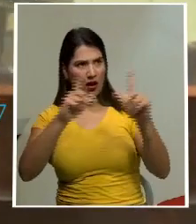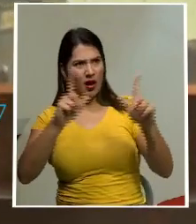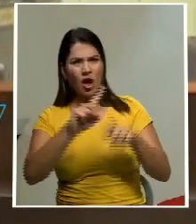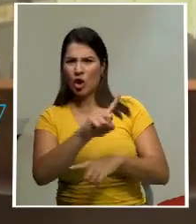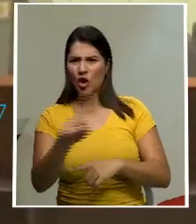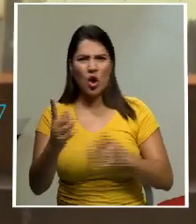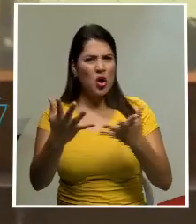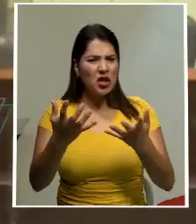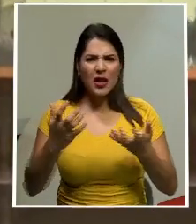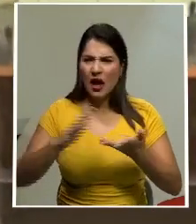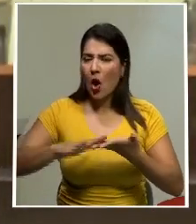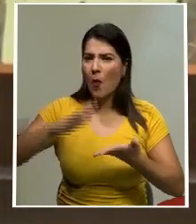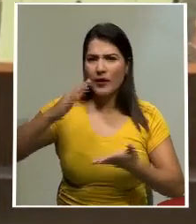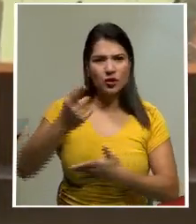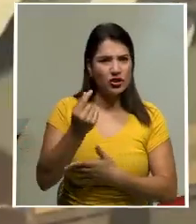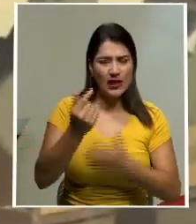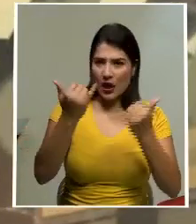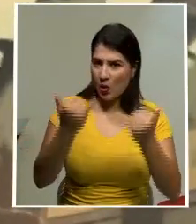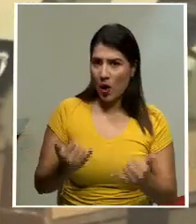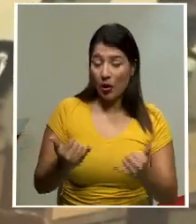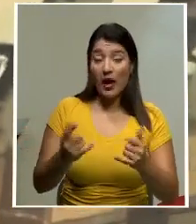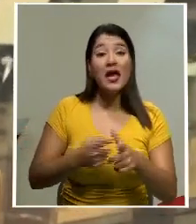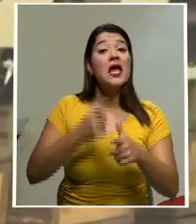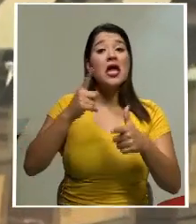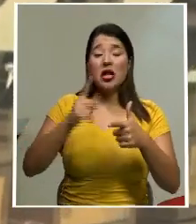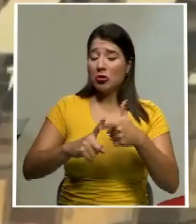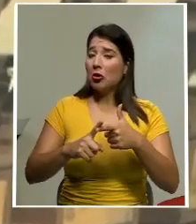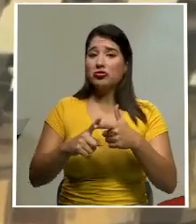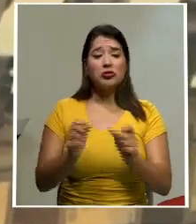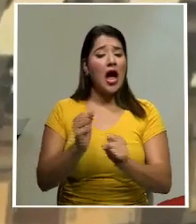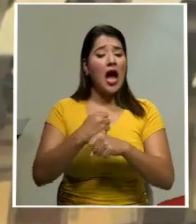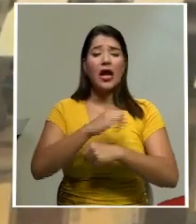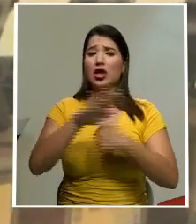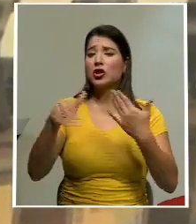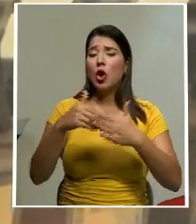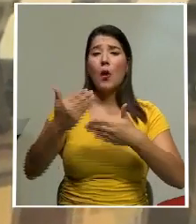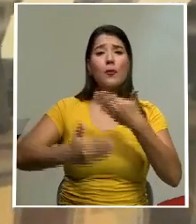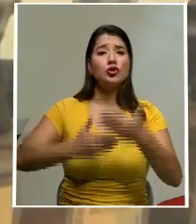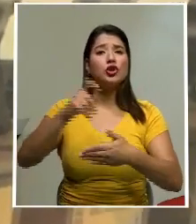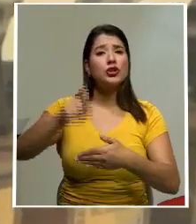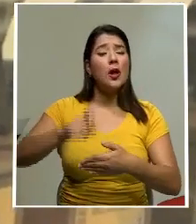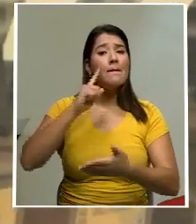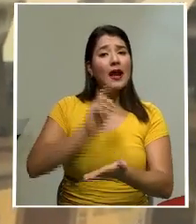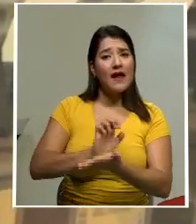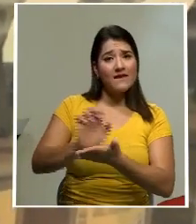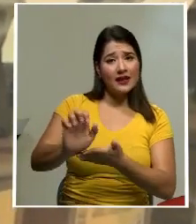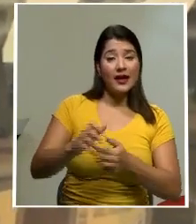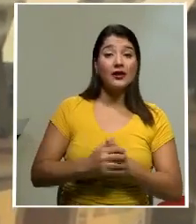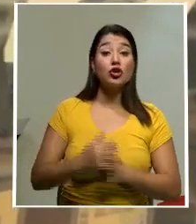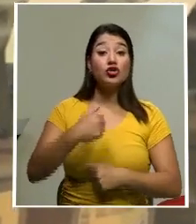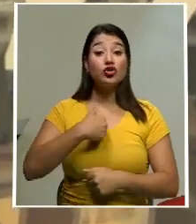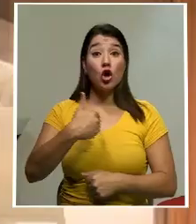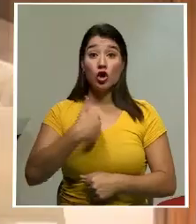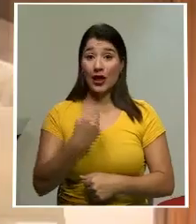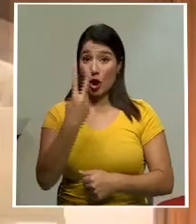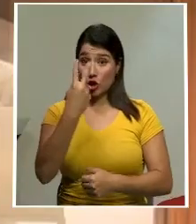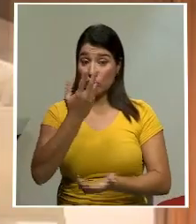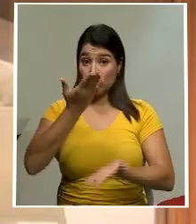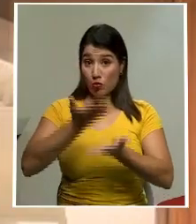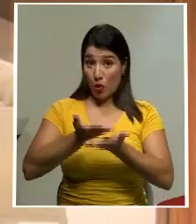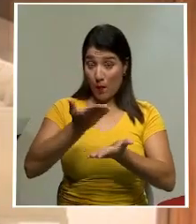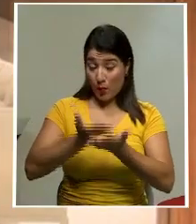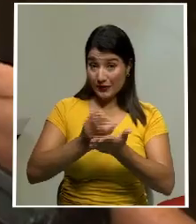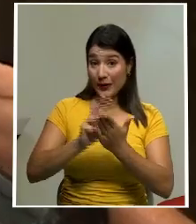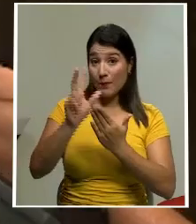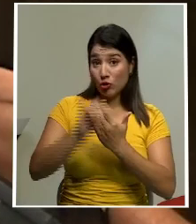aumento salarial en este momento, por lo que presentarán los mecanismos necesarios para evitarlo. Yo tengo 2 propuestas de redacción, José